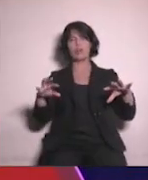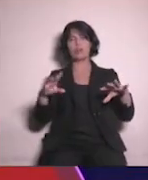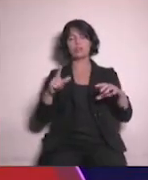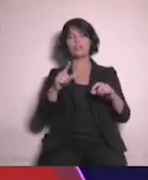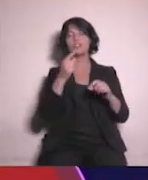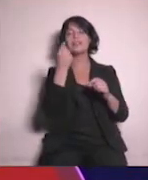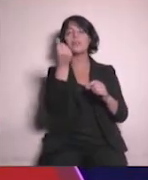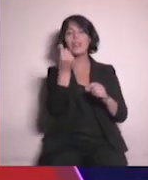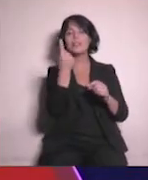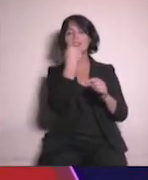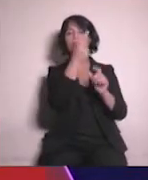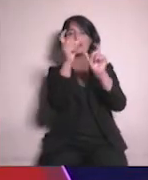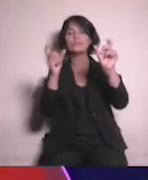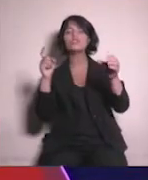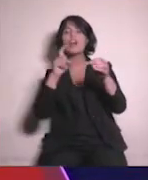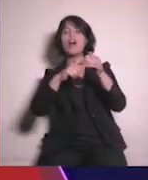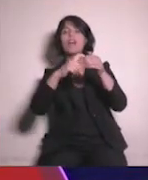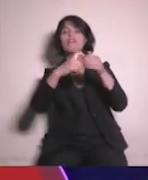nuestros afiliados,